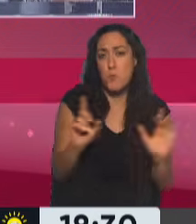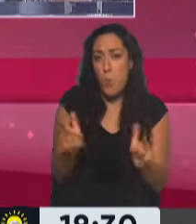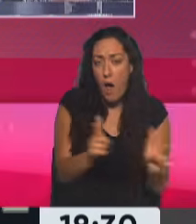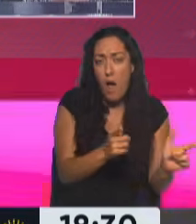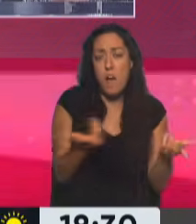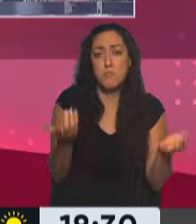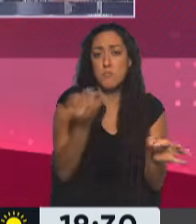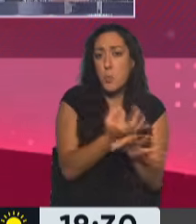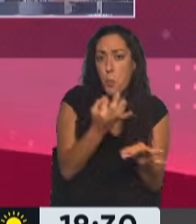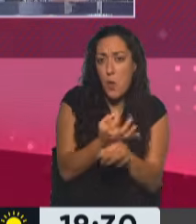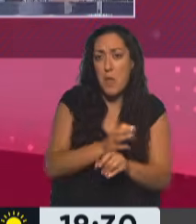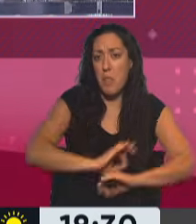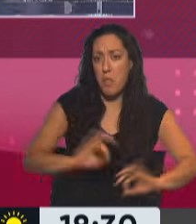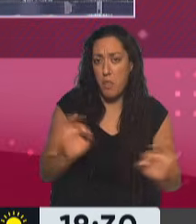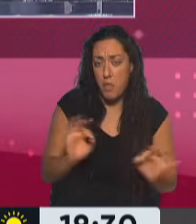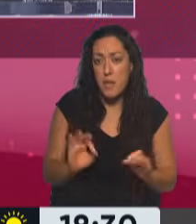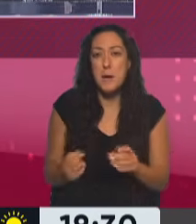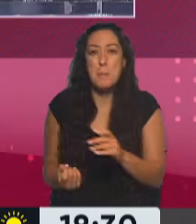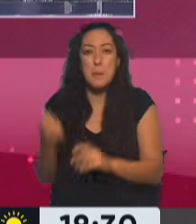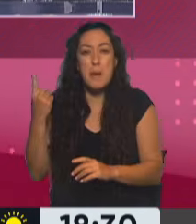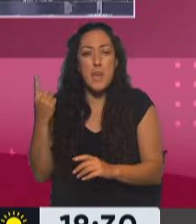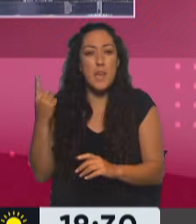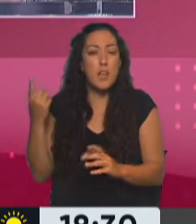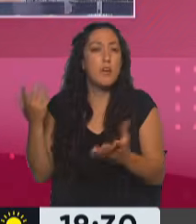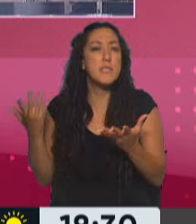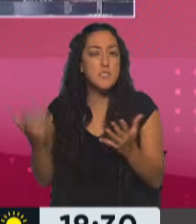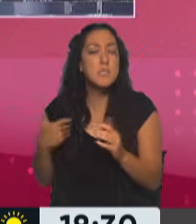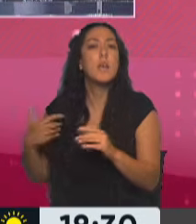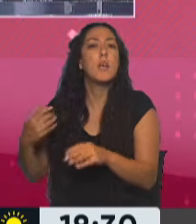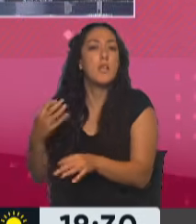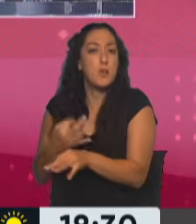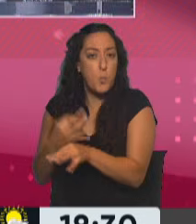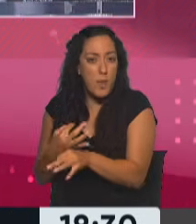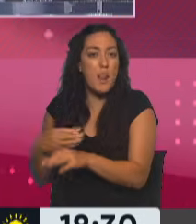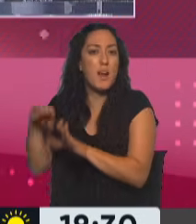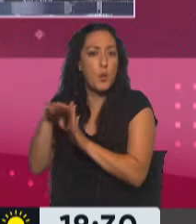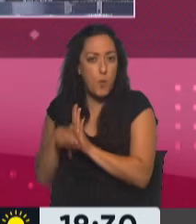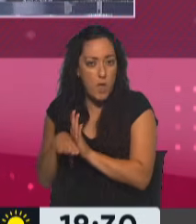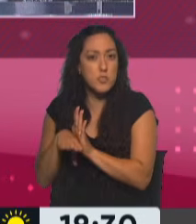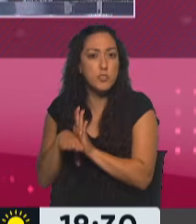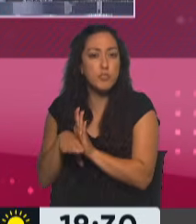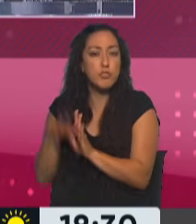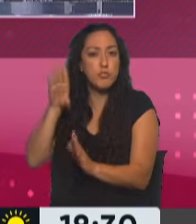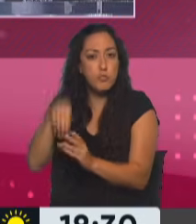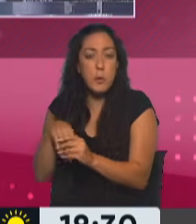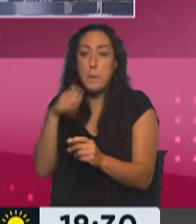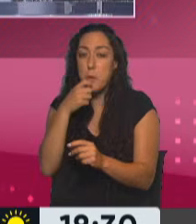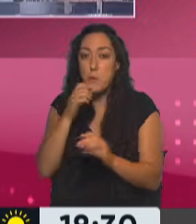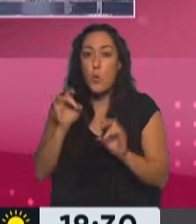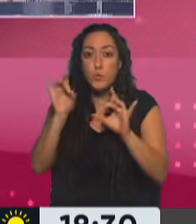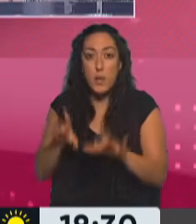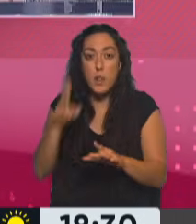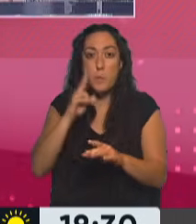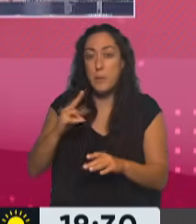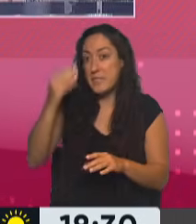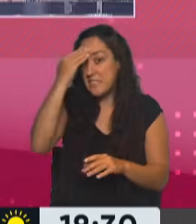antecedente. El primer antecedente es regulación escolar, no es regulación social a nivel internacional. Entonces vos tenés regulaciones escolares en Australia en diciembre del 2015,